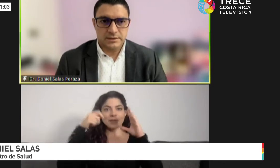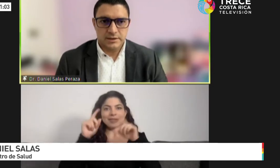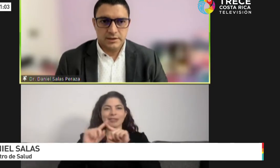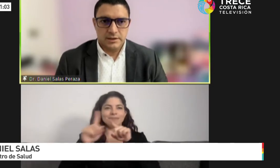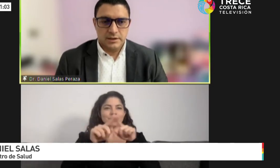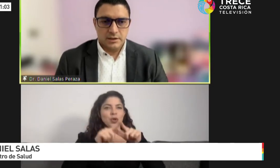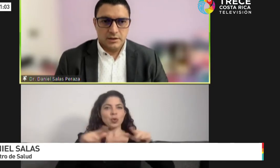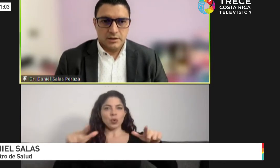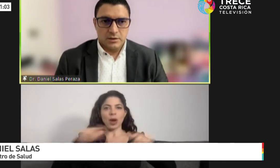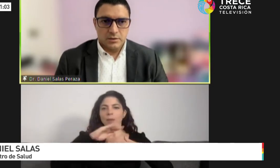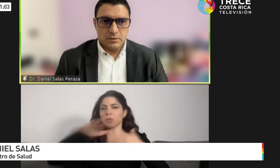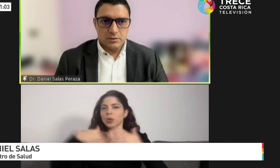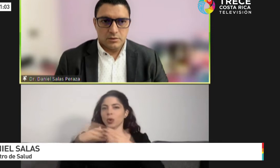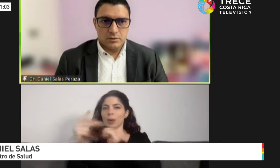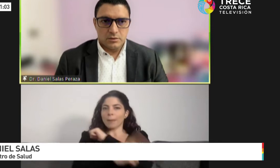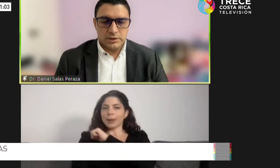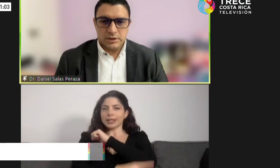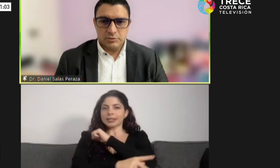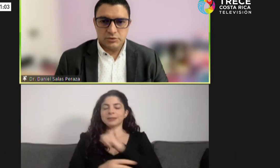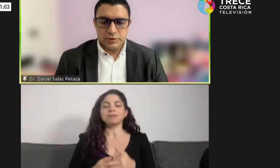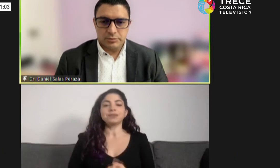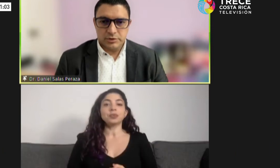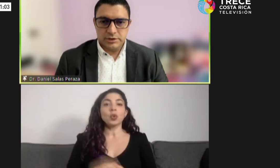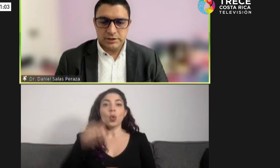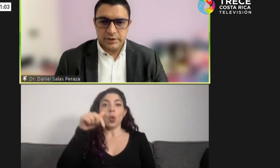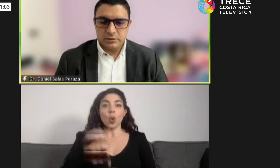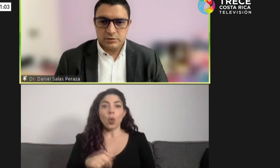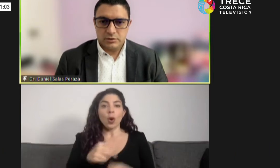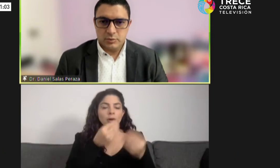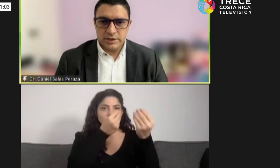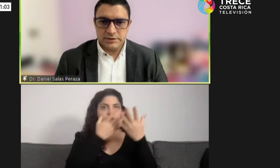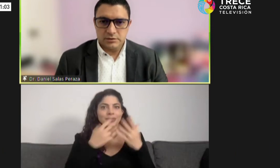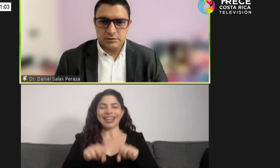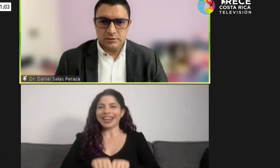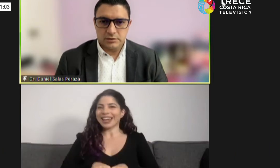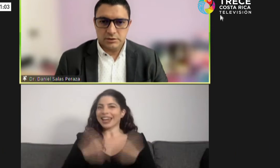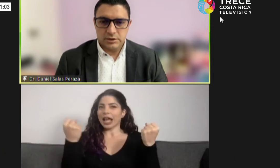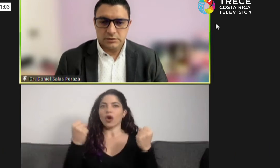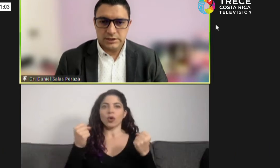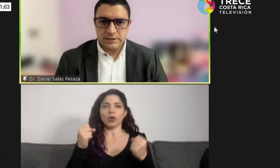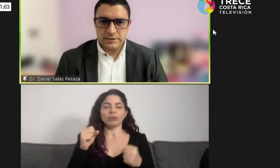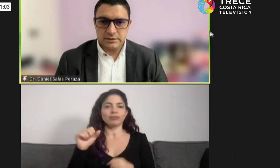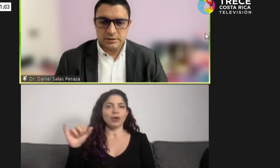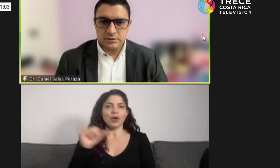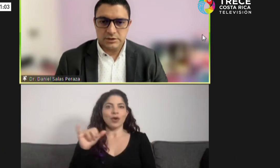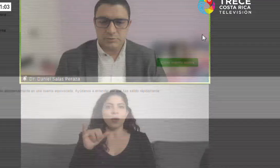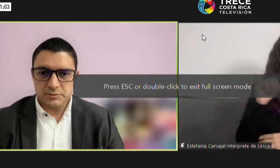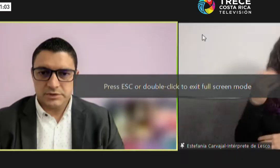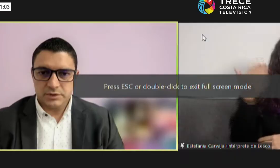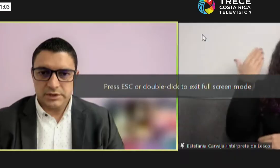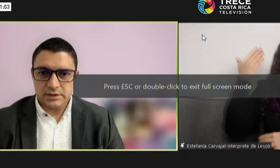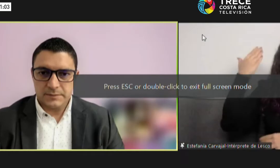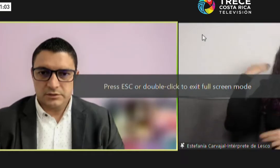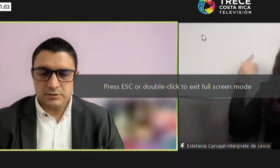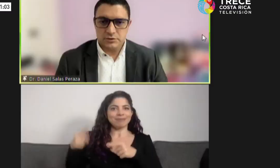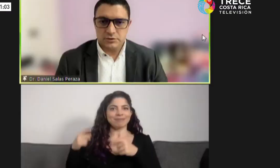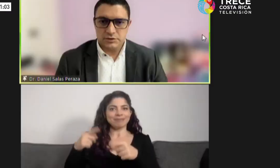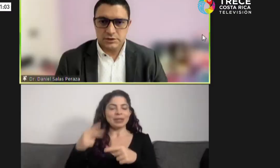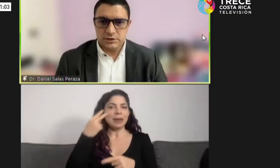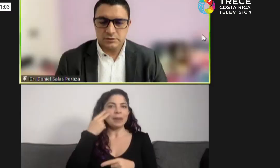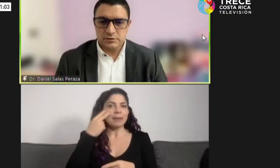país. Hoy tenemos un reporte récord, como ha sido en los días anteriores. Hemos visto el